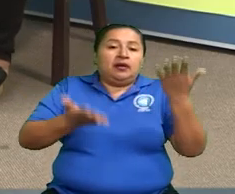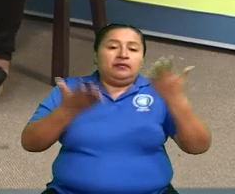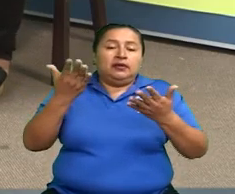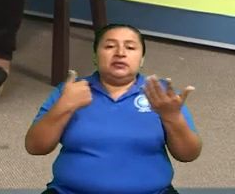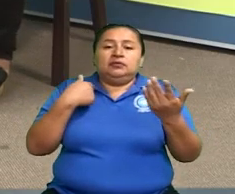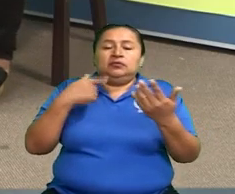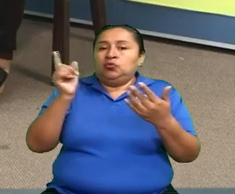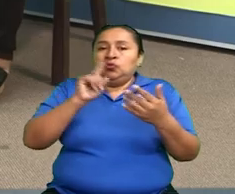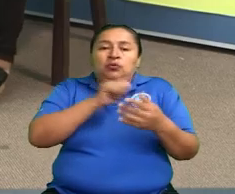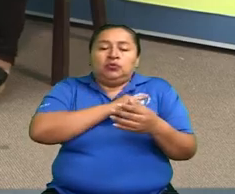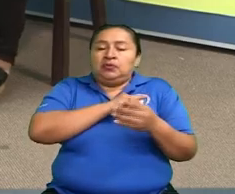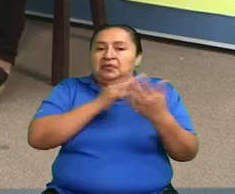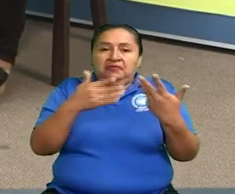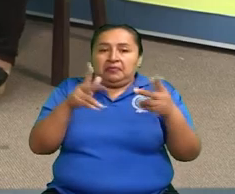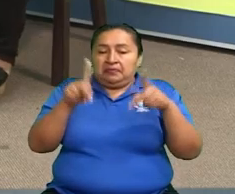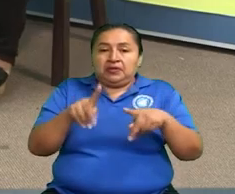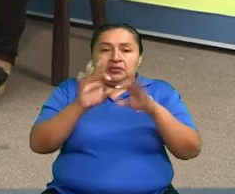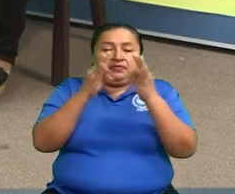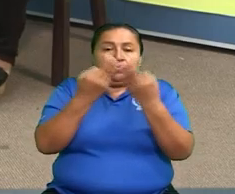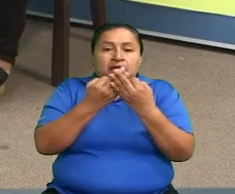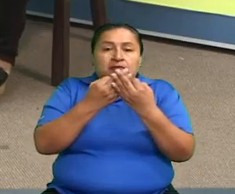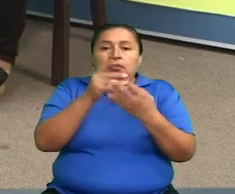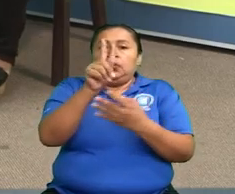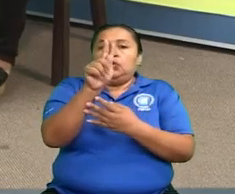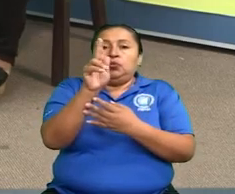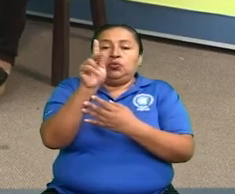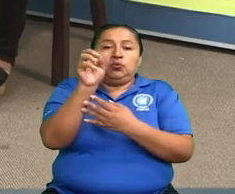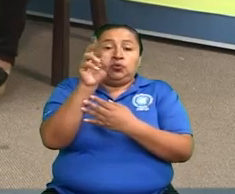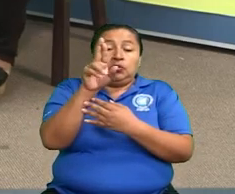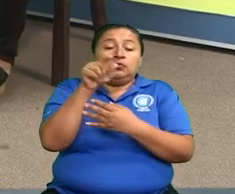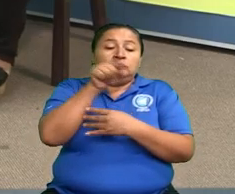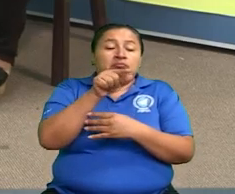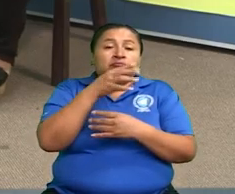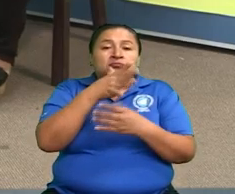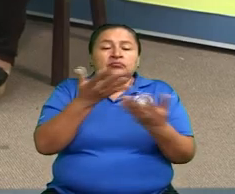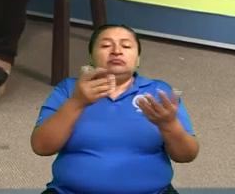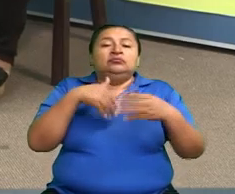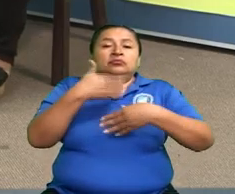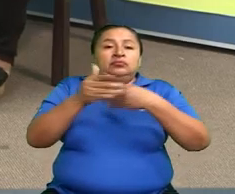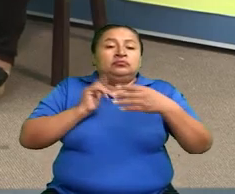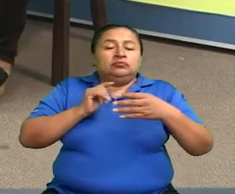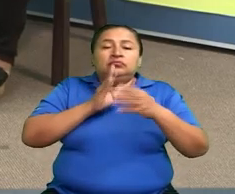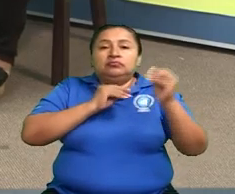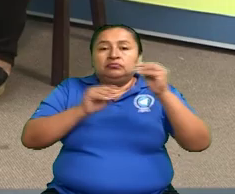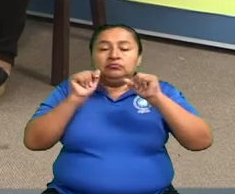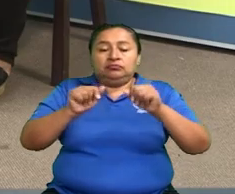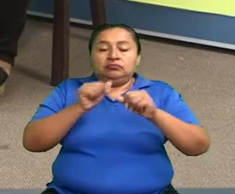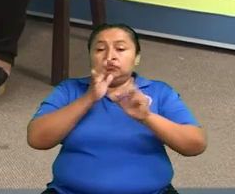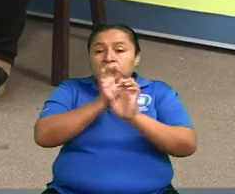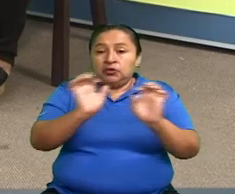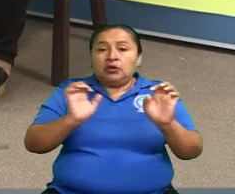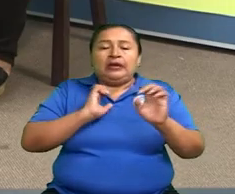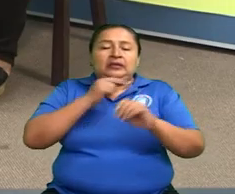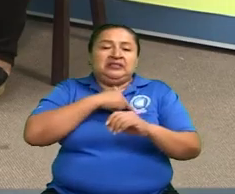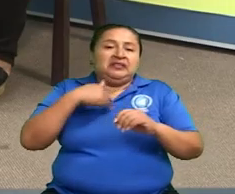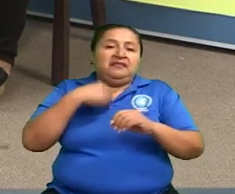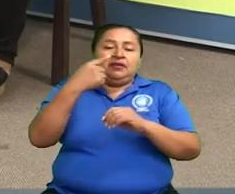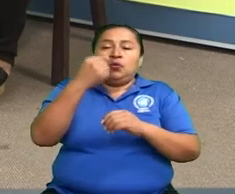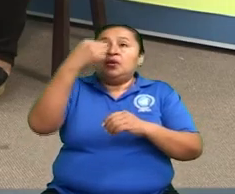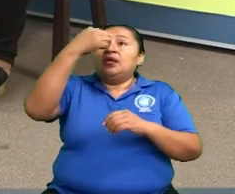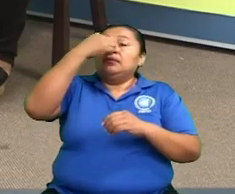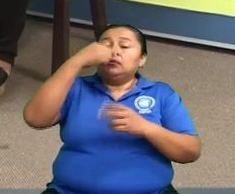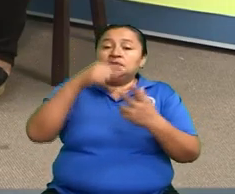no encontramos al familiar, al tutor. Entonces nosotros venimos y abordamos de que al niño le hace falta una vacuna